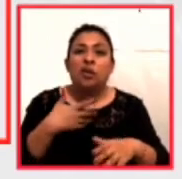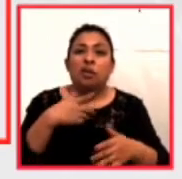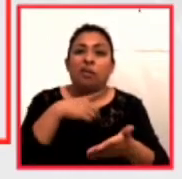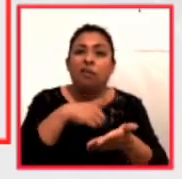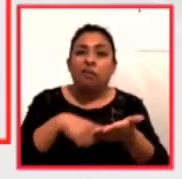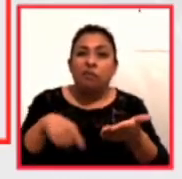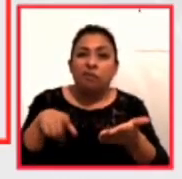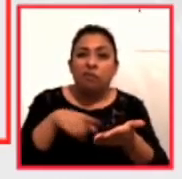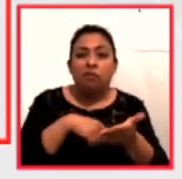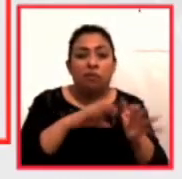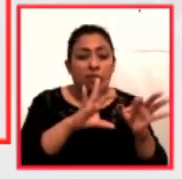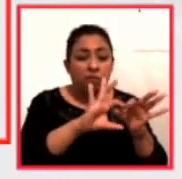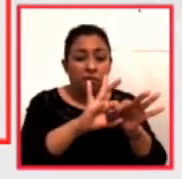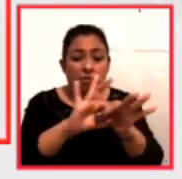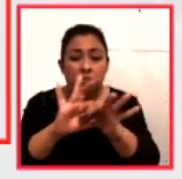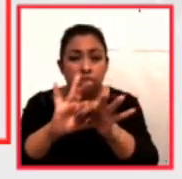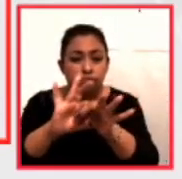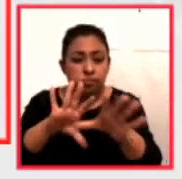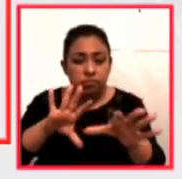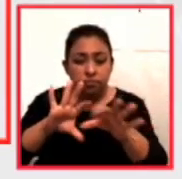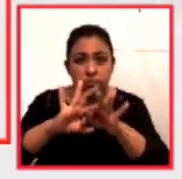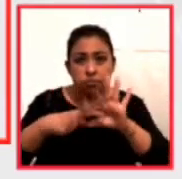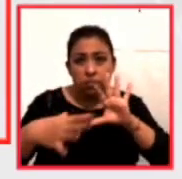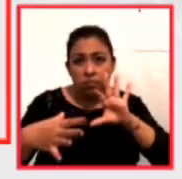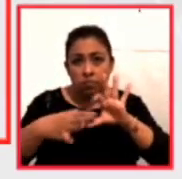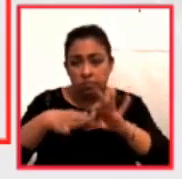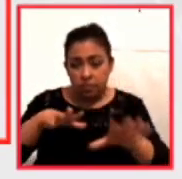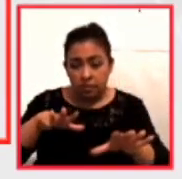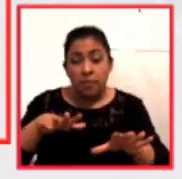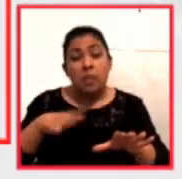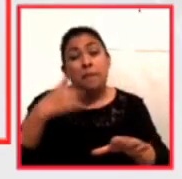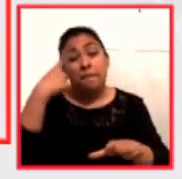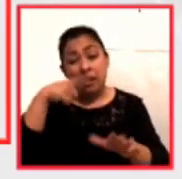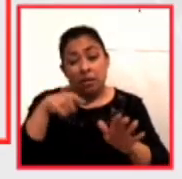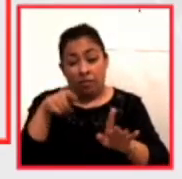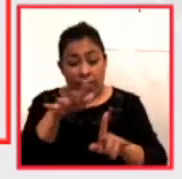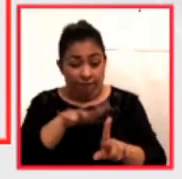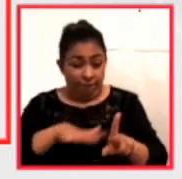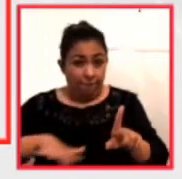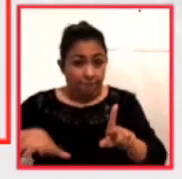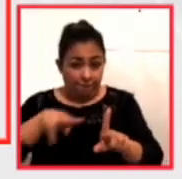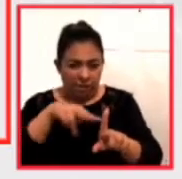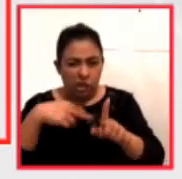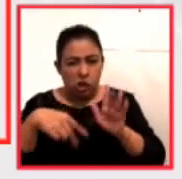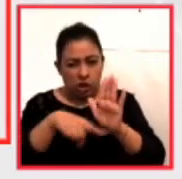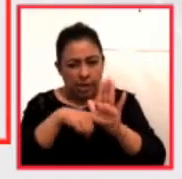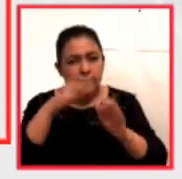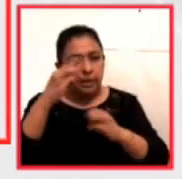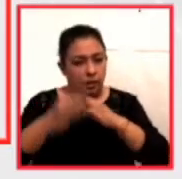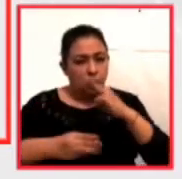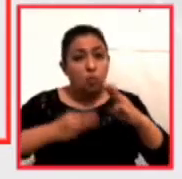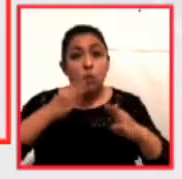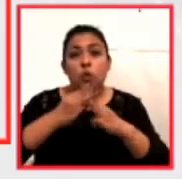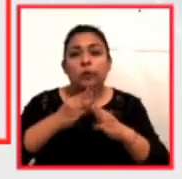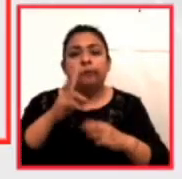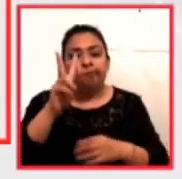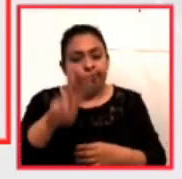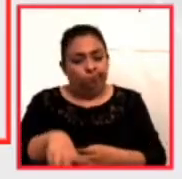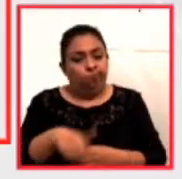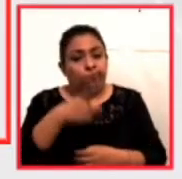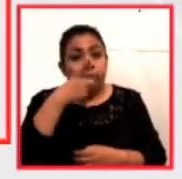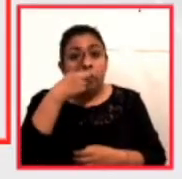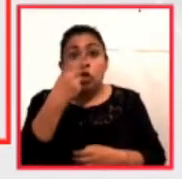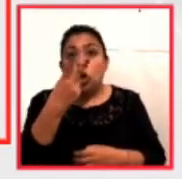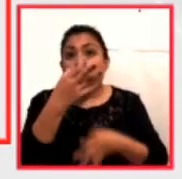cadenas de valor, las cadenas de suministro, pero dentro de todo ese panorama negativo a nivel mundial, hay que decirlo, dos